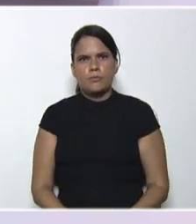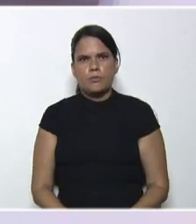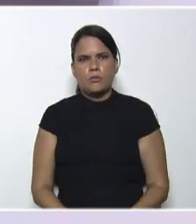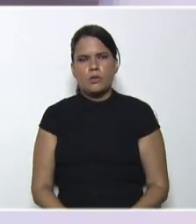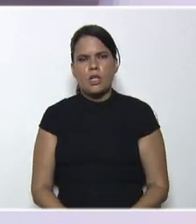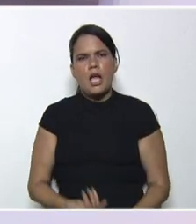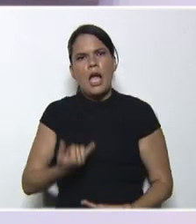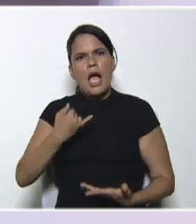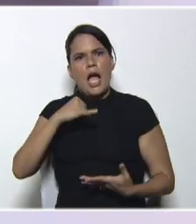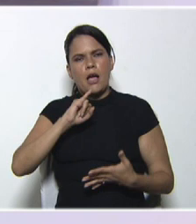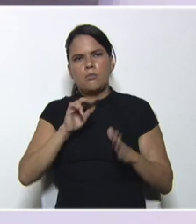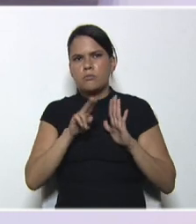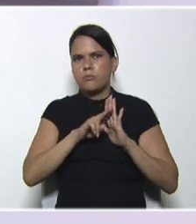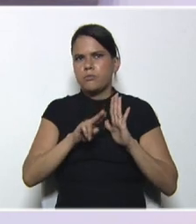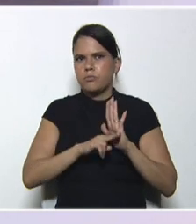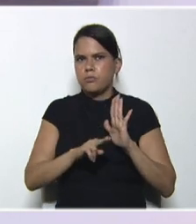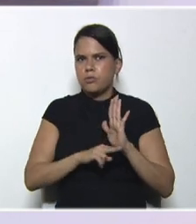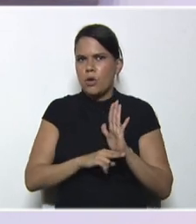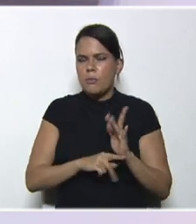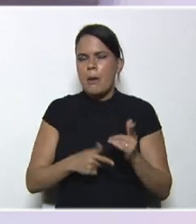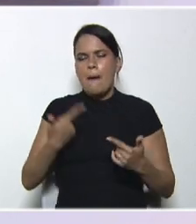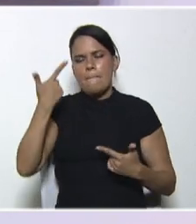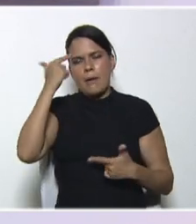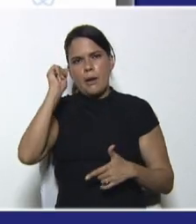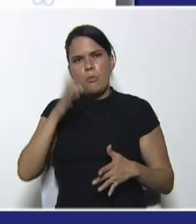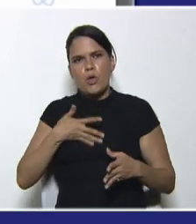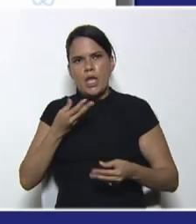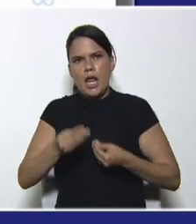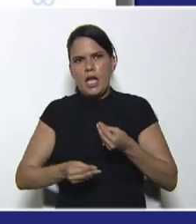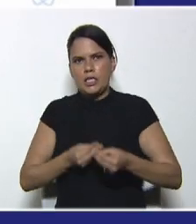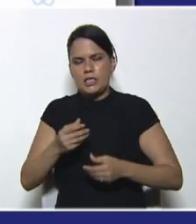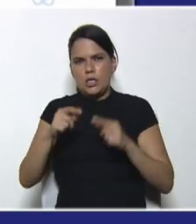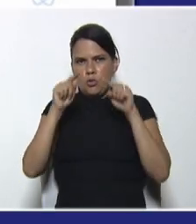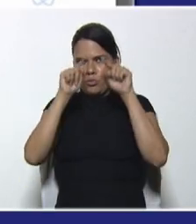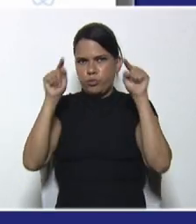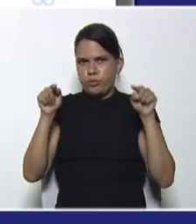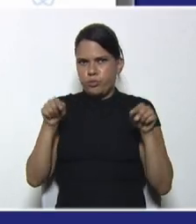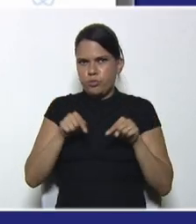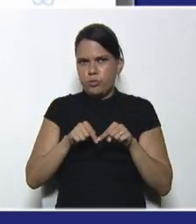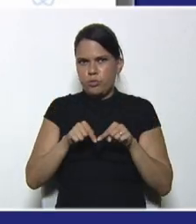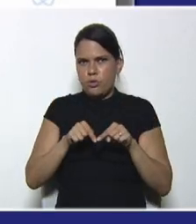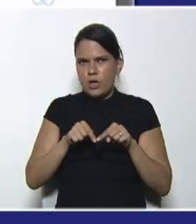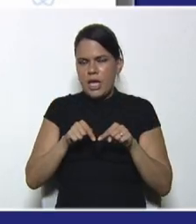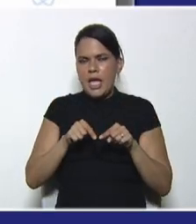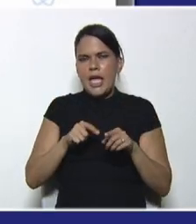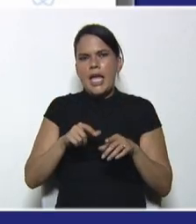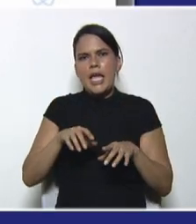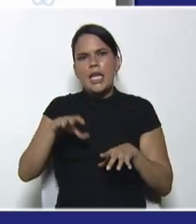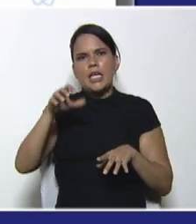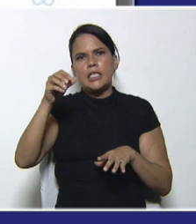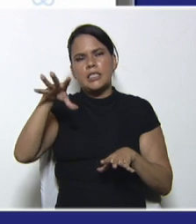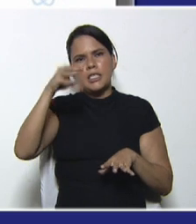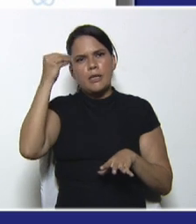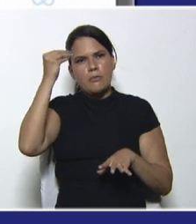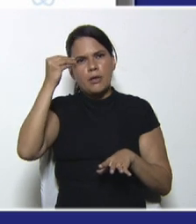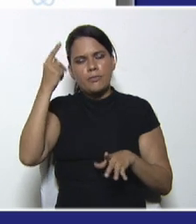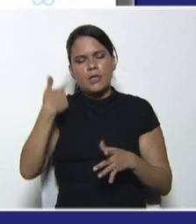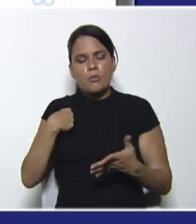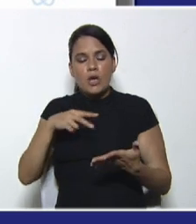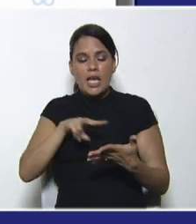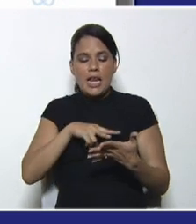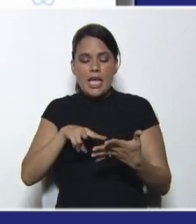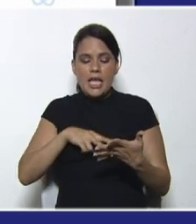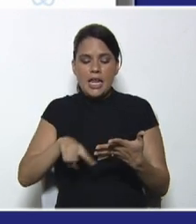Hay unas pautas a seguir para la elaboración de un esquema. En primer lugar, debemos leer las veces que